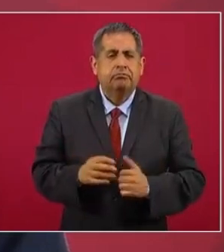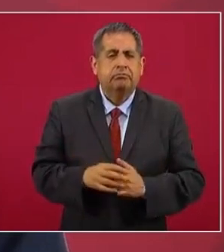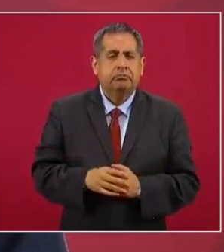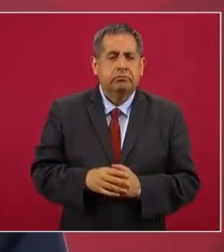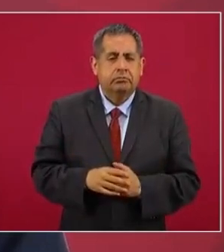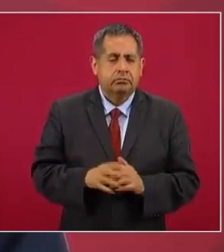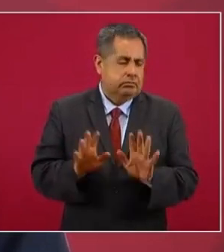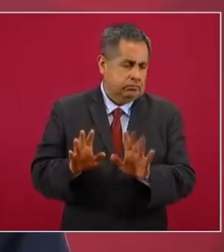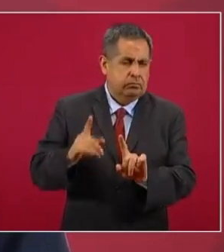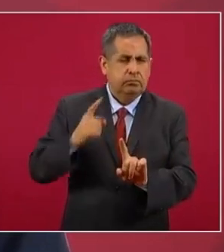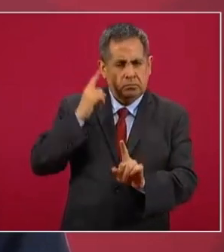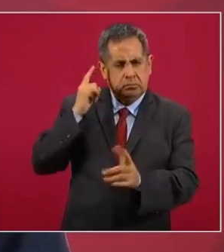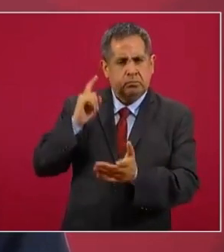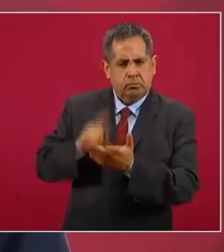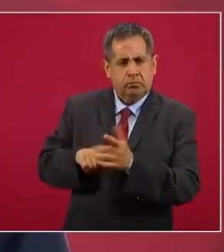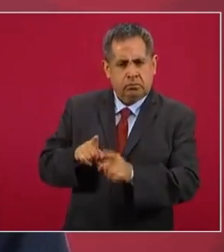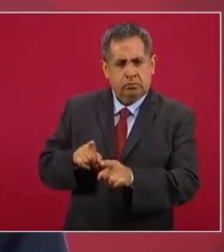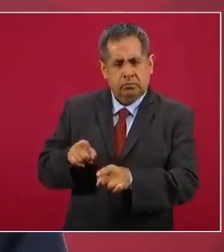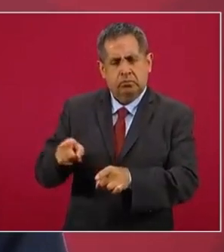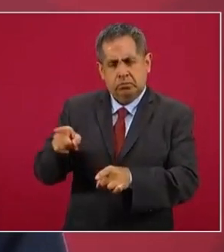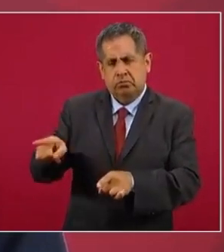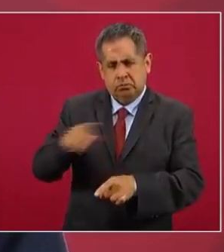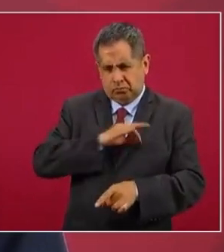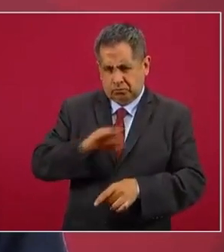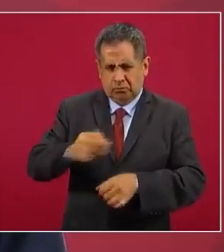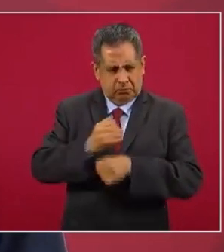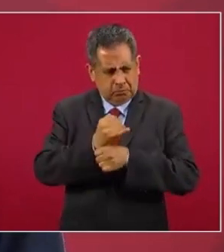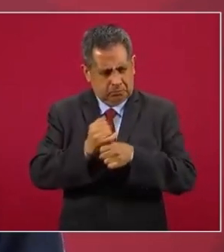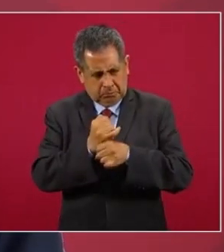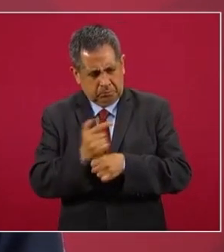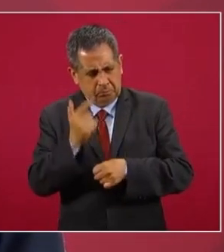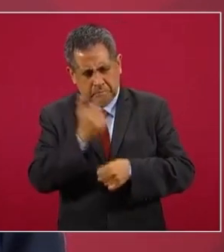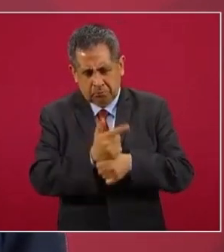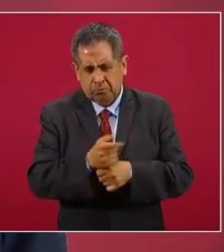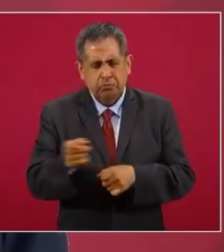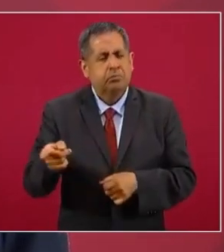que yo creo que puede